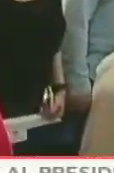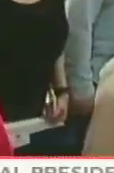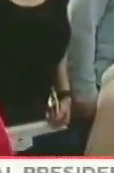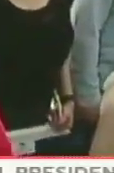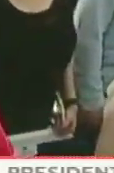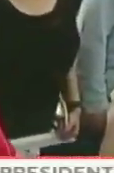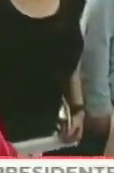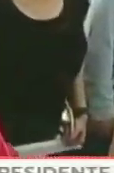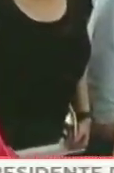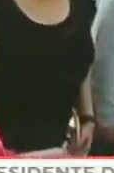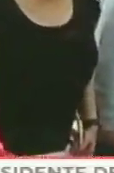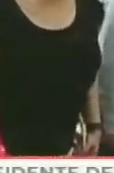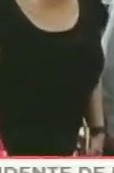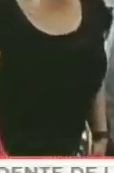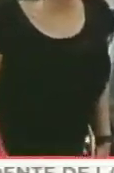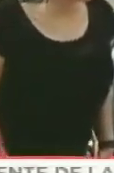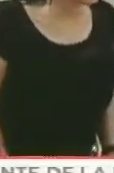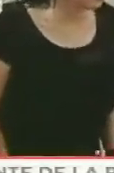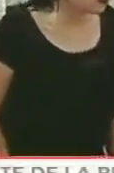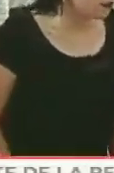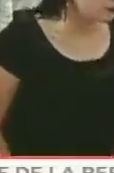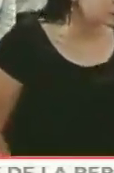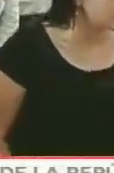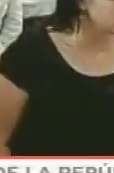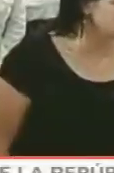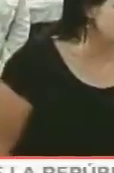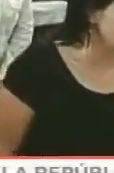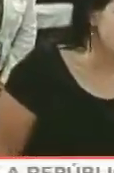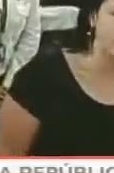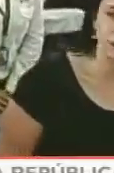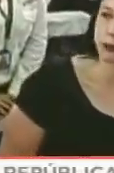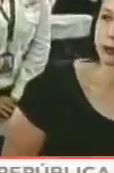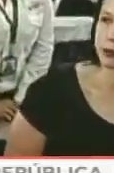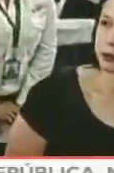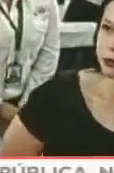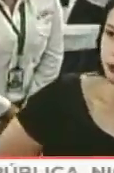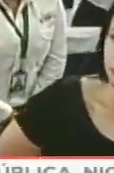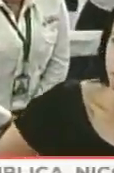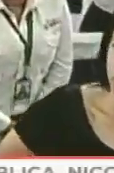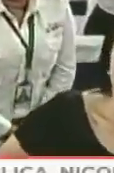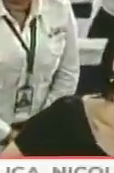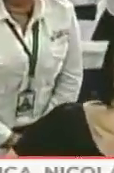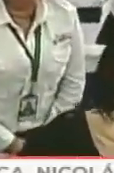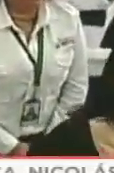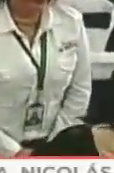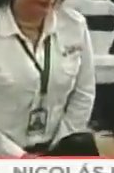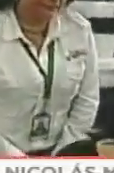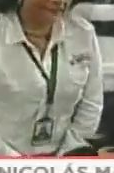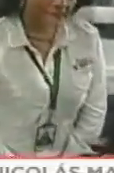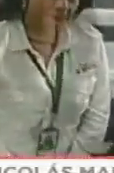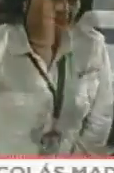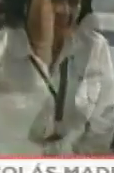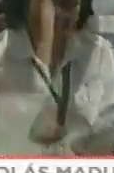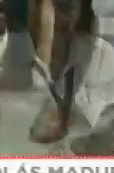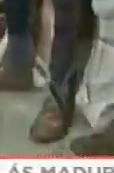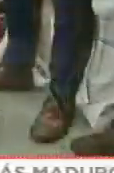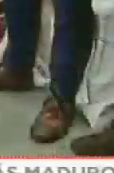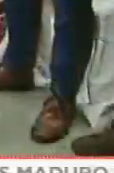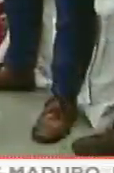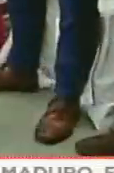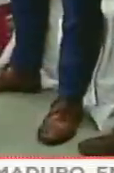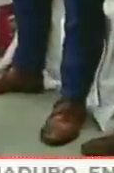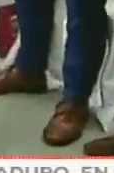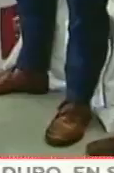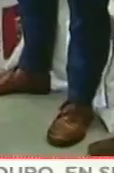con valor, atravesó con valor el páramo de los Andes. Viva el comandante Chávez, viva el comandante